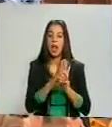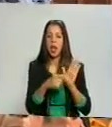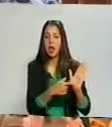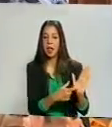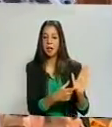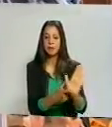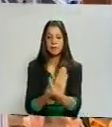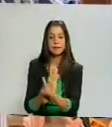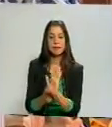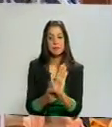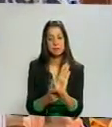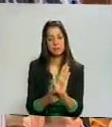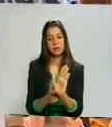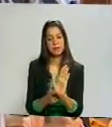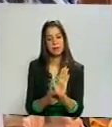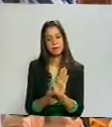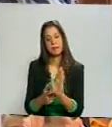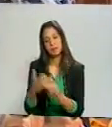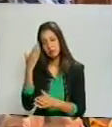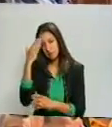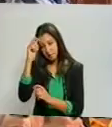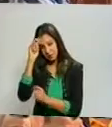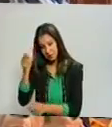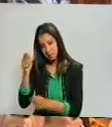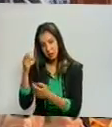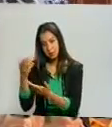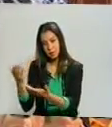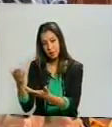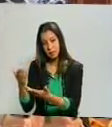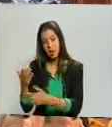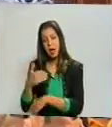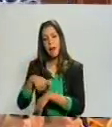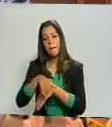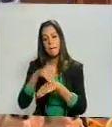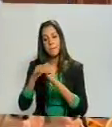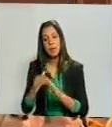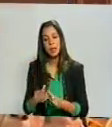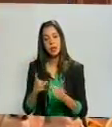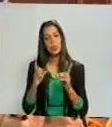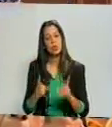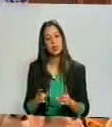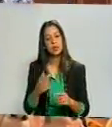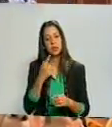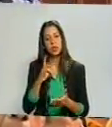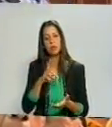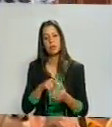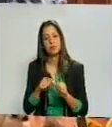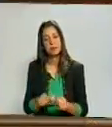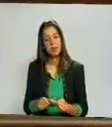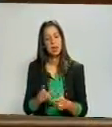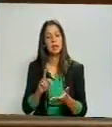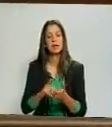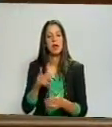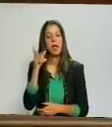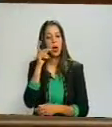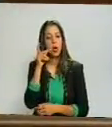al país, señor ministro, usted que decidió escuchar el debate de los constituyentes, es importante también